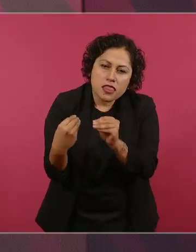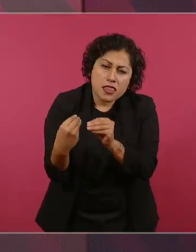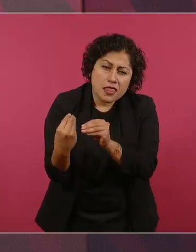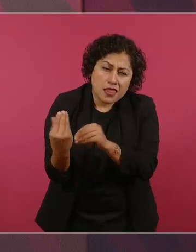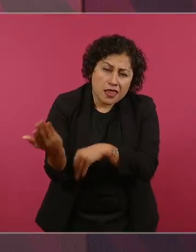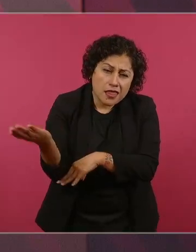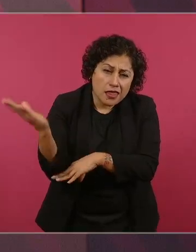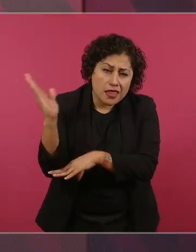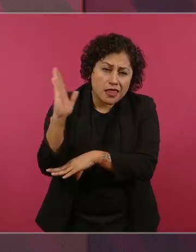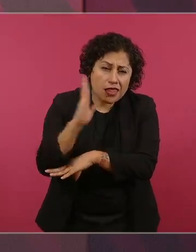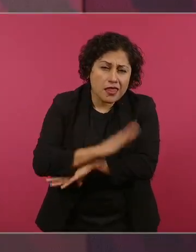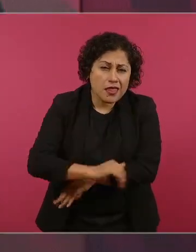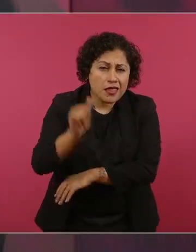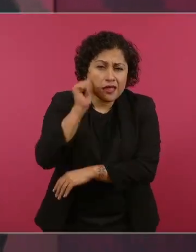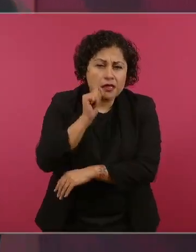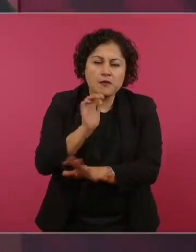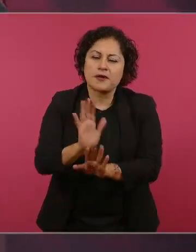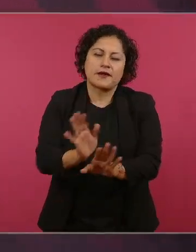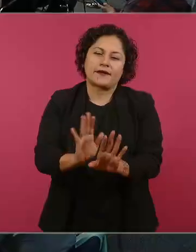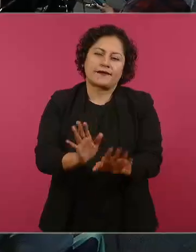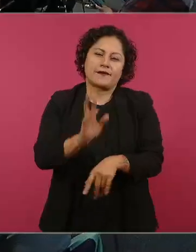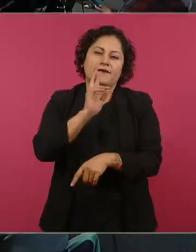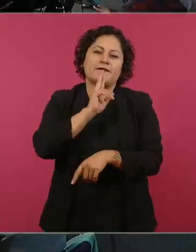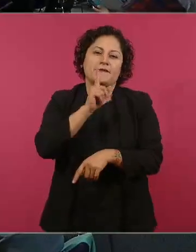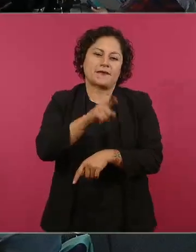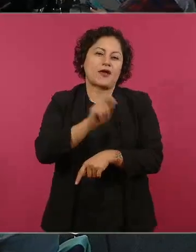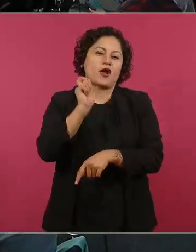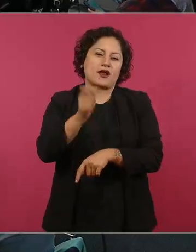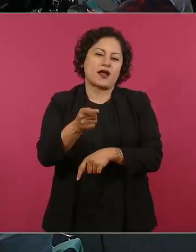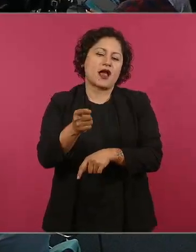Ahora vienen los Astros, van a jugar acá,